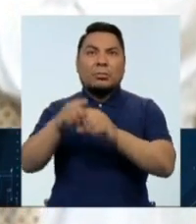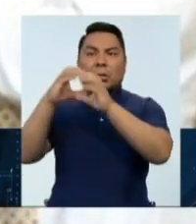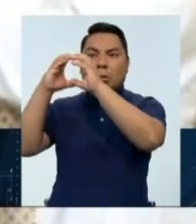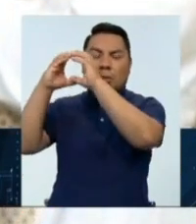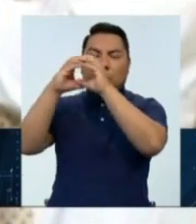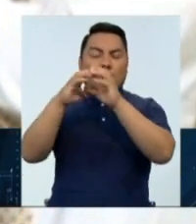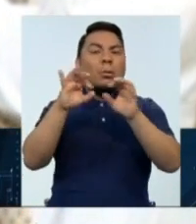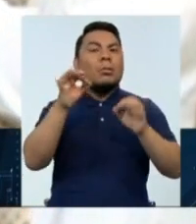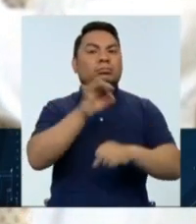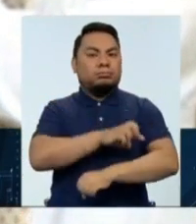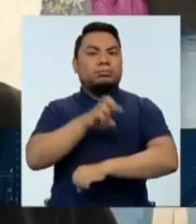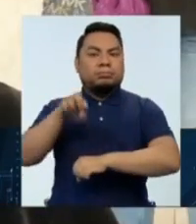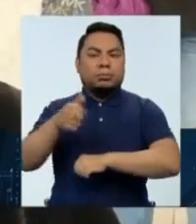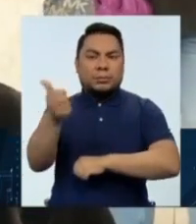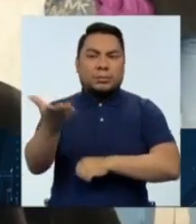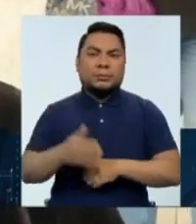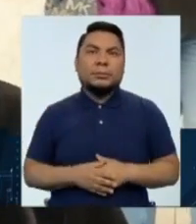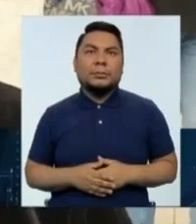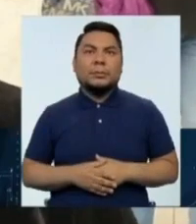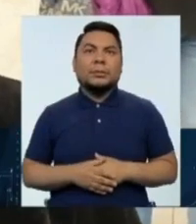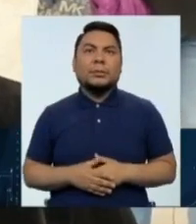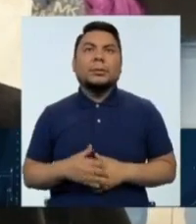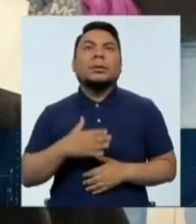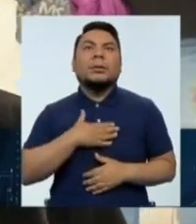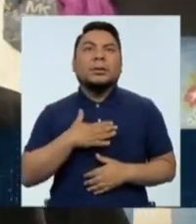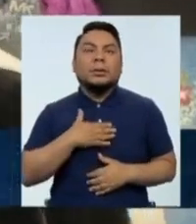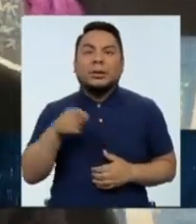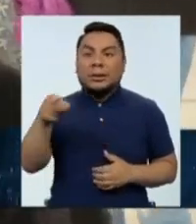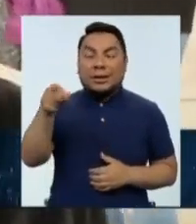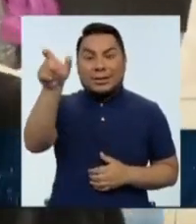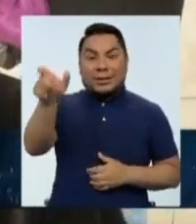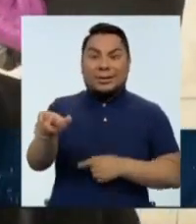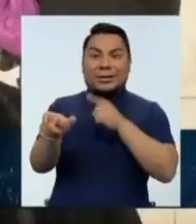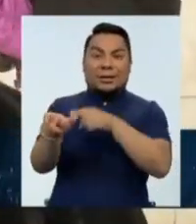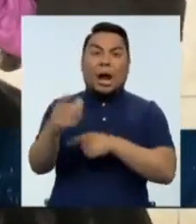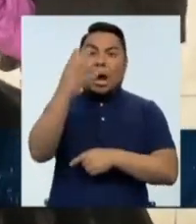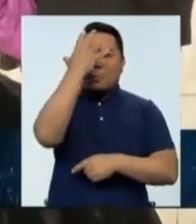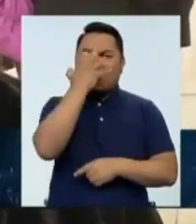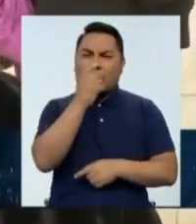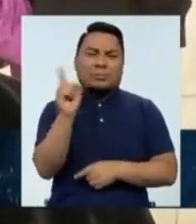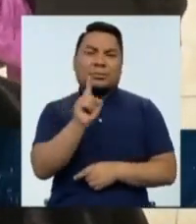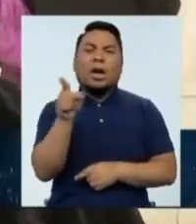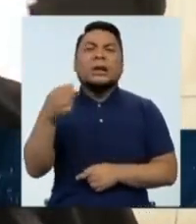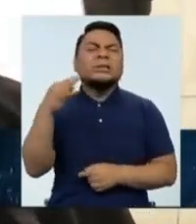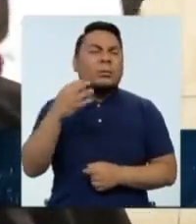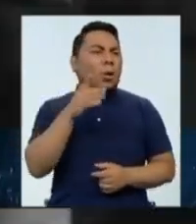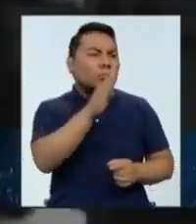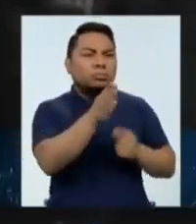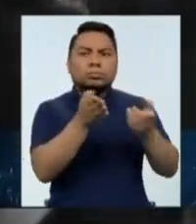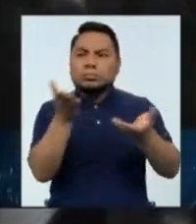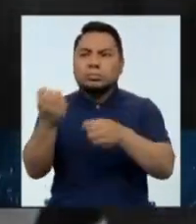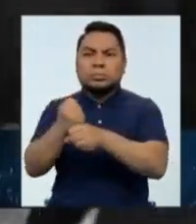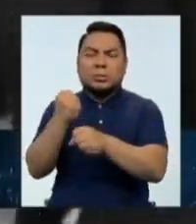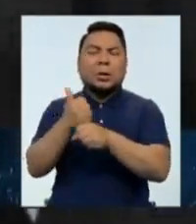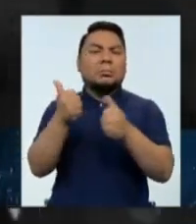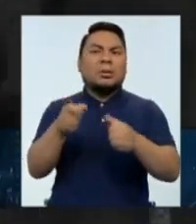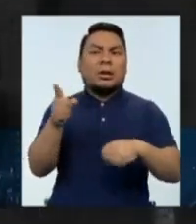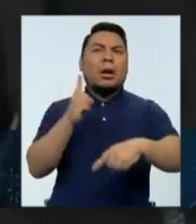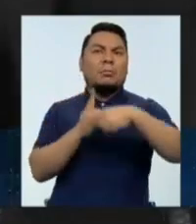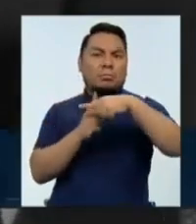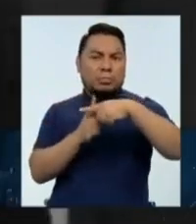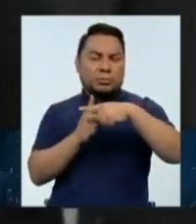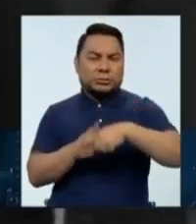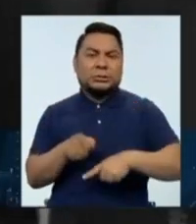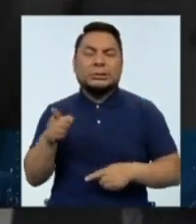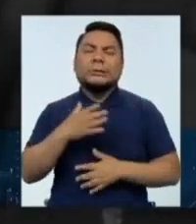decidido. Porque nunca he visto a Percy molesto, renegando sí, pero no molesto. Un chico positivo, con ganas